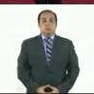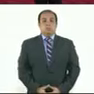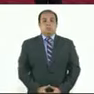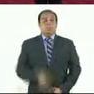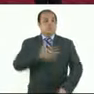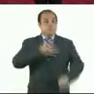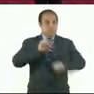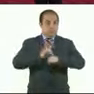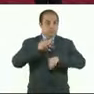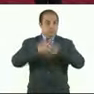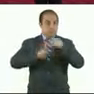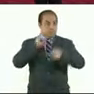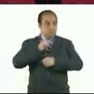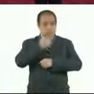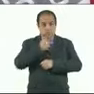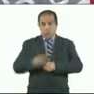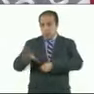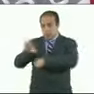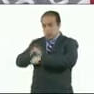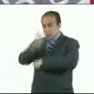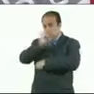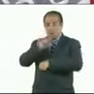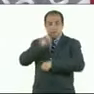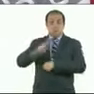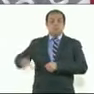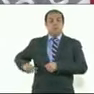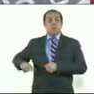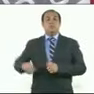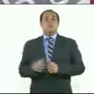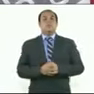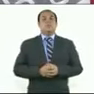Buenos días a todas y todos. Con su permiso, jefe de gobierno.